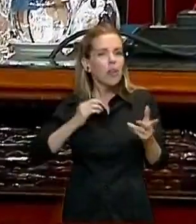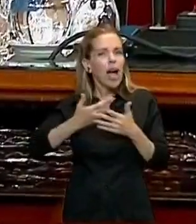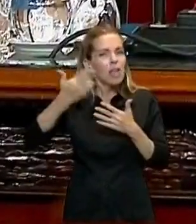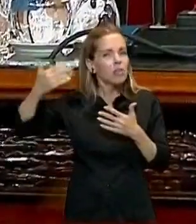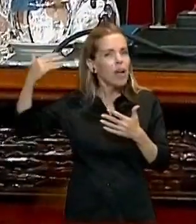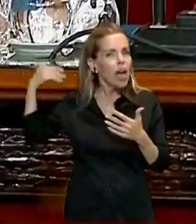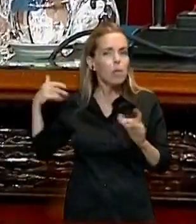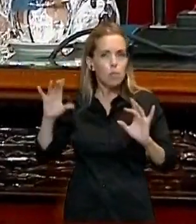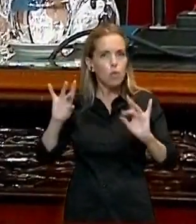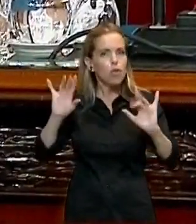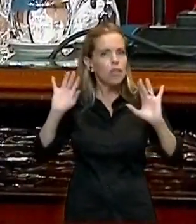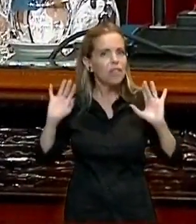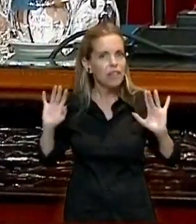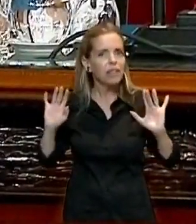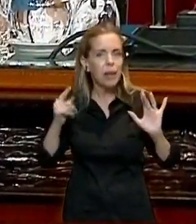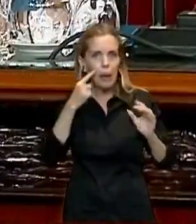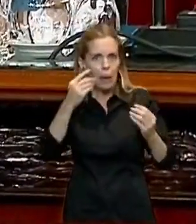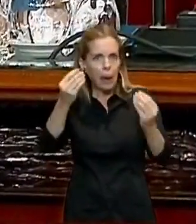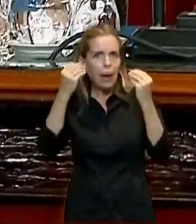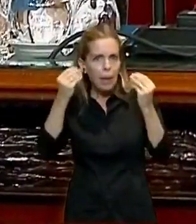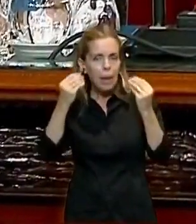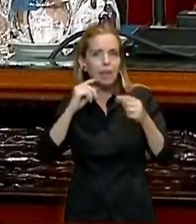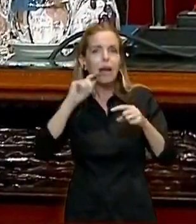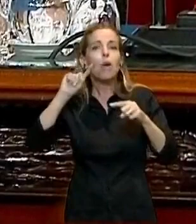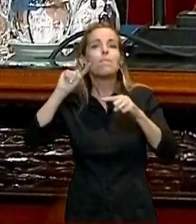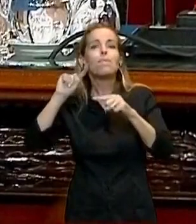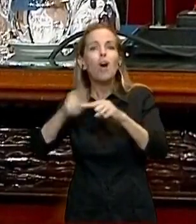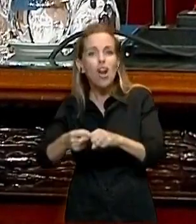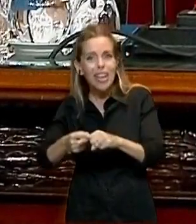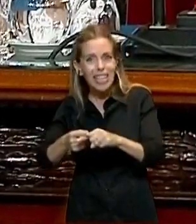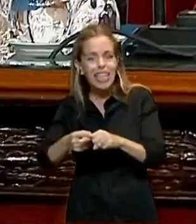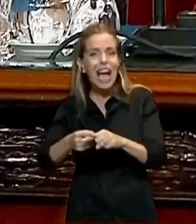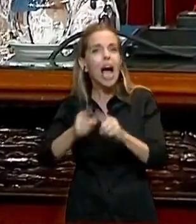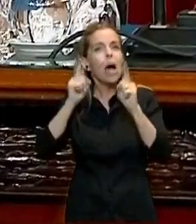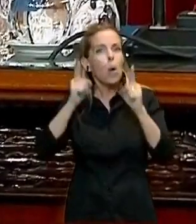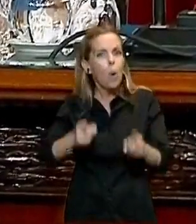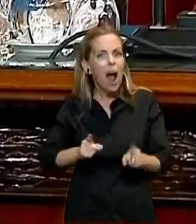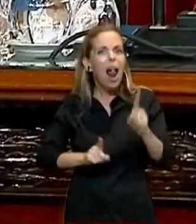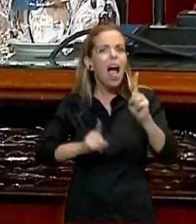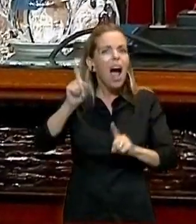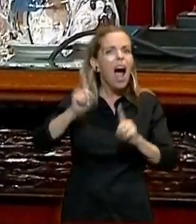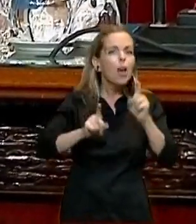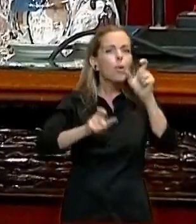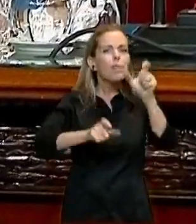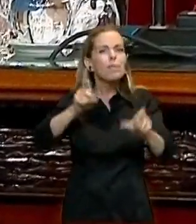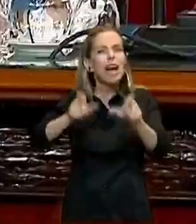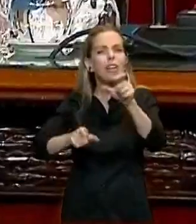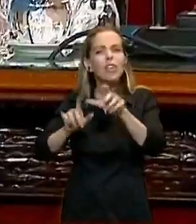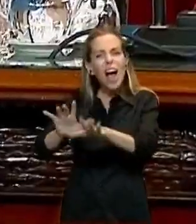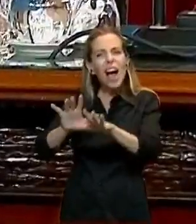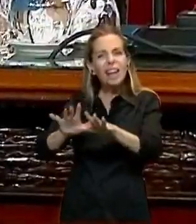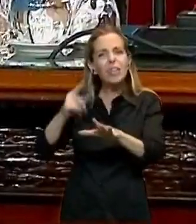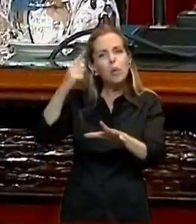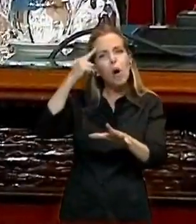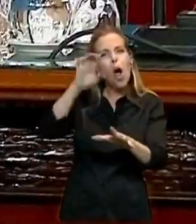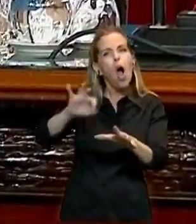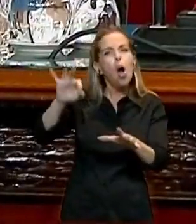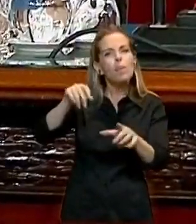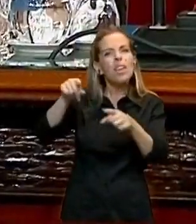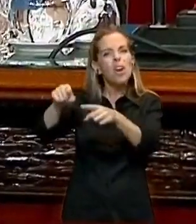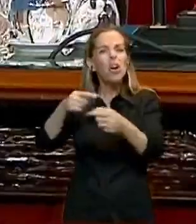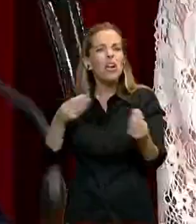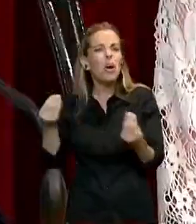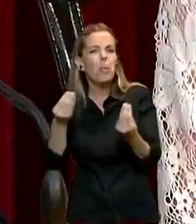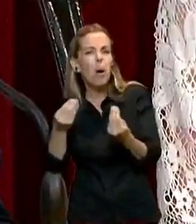difíciles, los niveles de polarización política están llevando a algunos compatriotas a debates y enfrentamientos